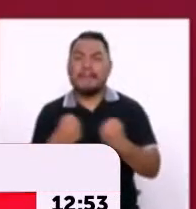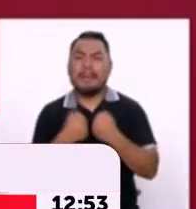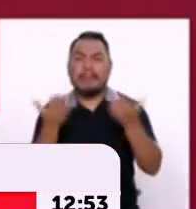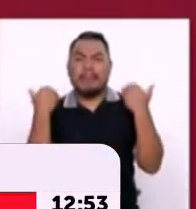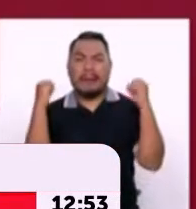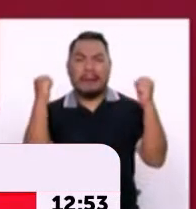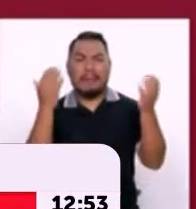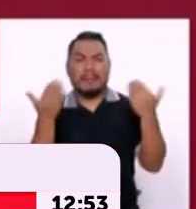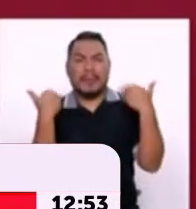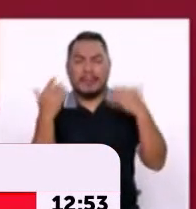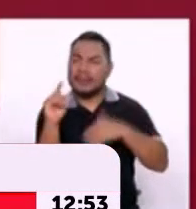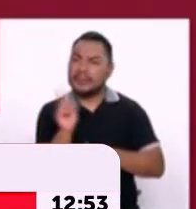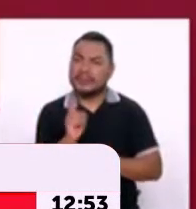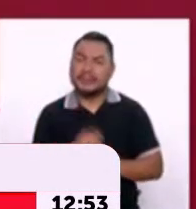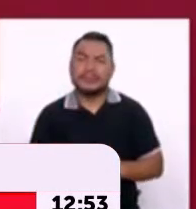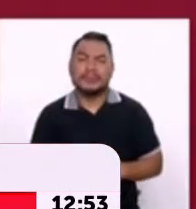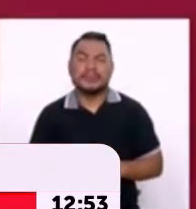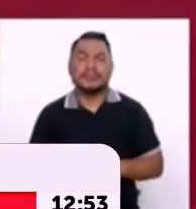la violencia.